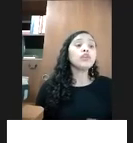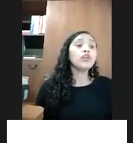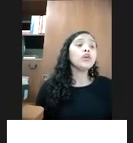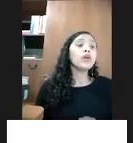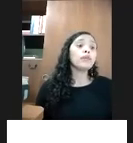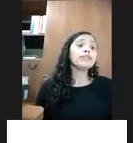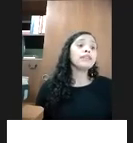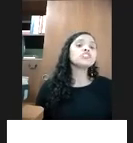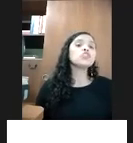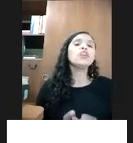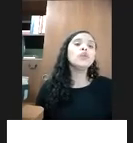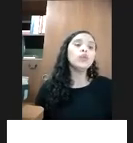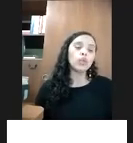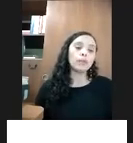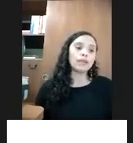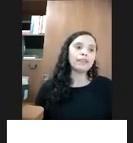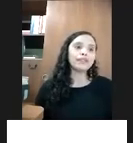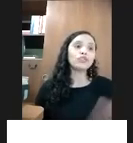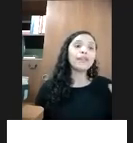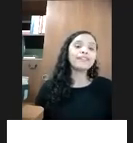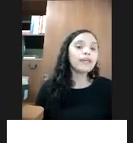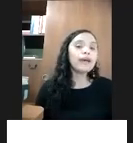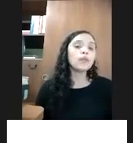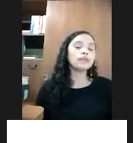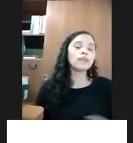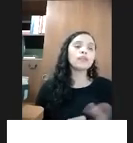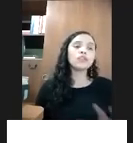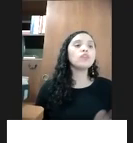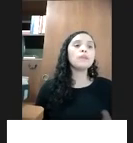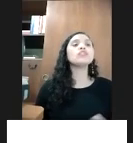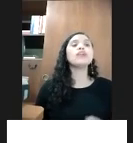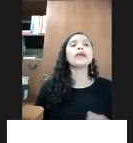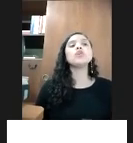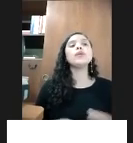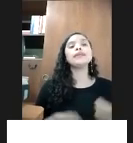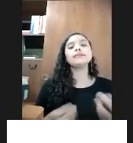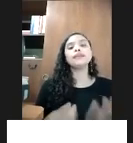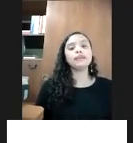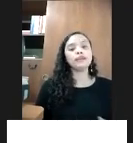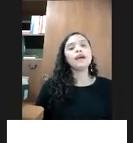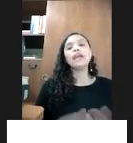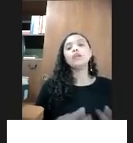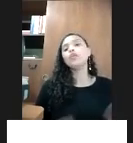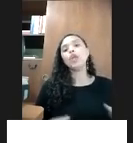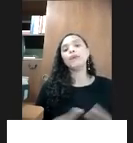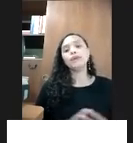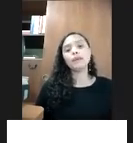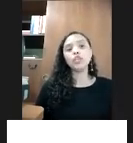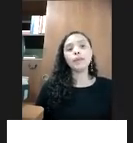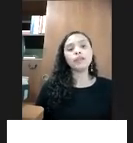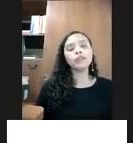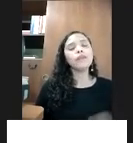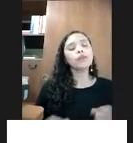23% nos dijo que puede adquirir solo alguno de los medicamentos. Sobre este dato, 23% de personas que solo pueden adquirir alguno de los